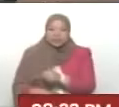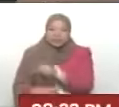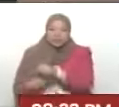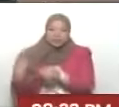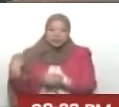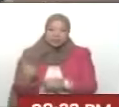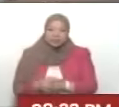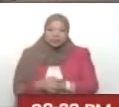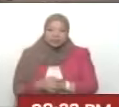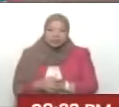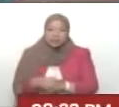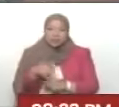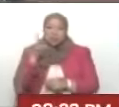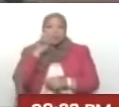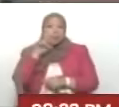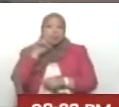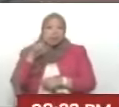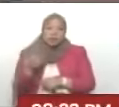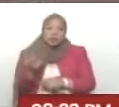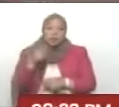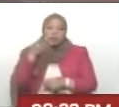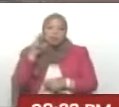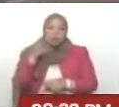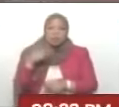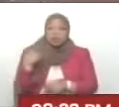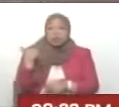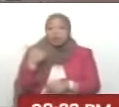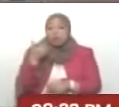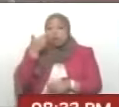Síganse cayendo a coba. Apellido. Oligarca.